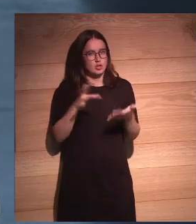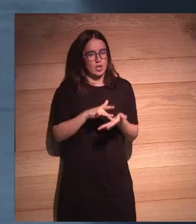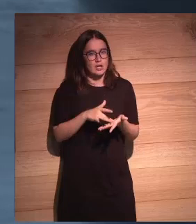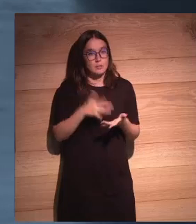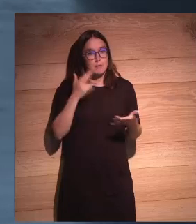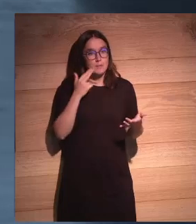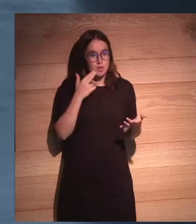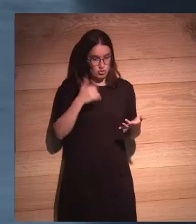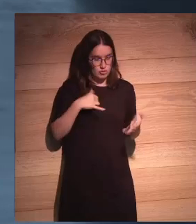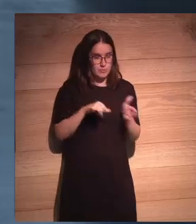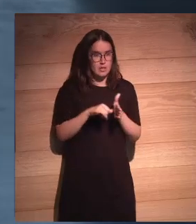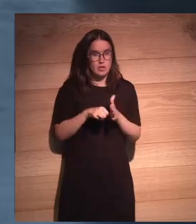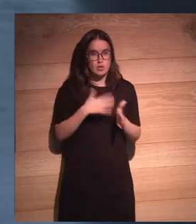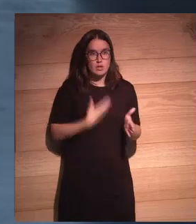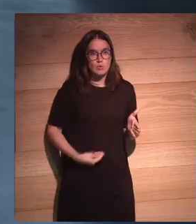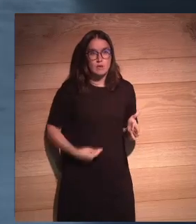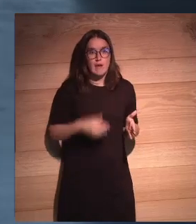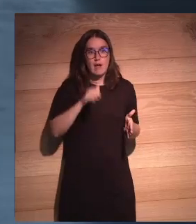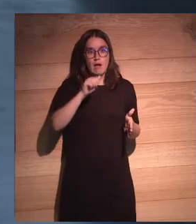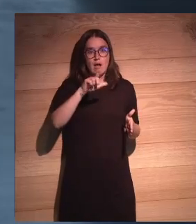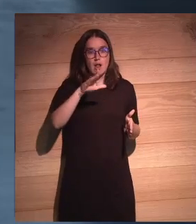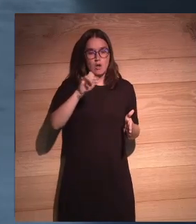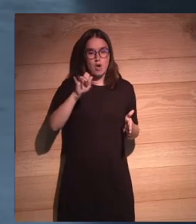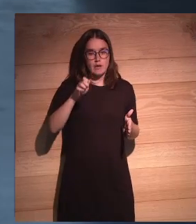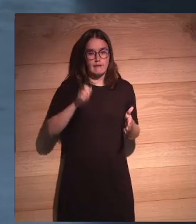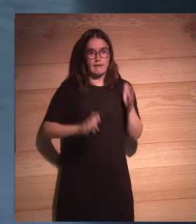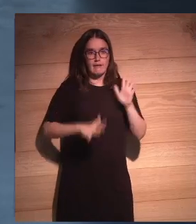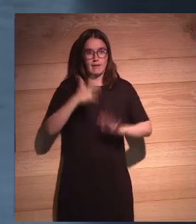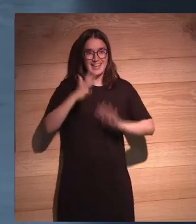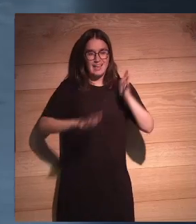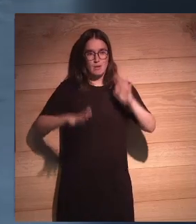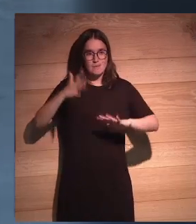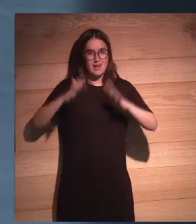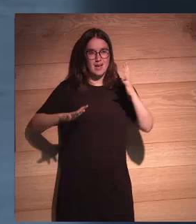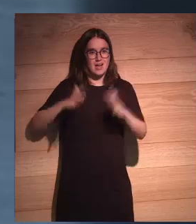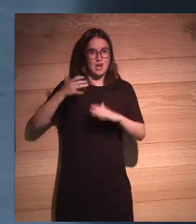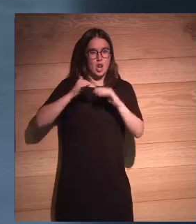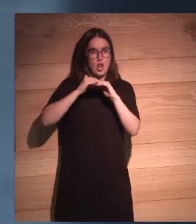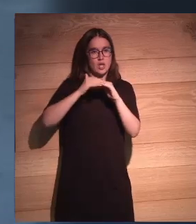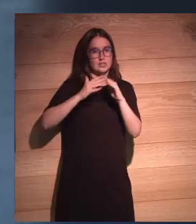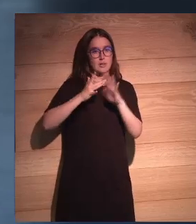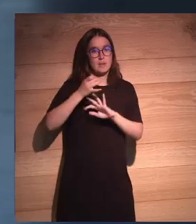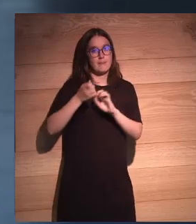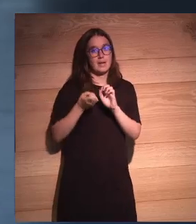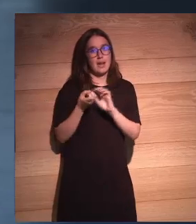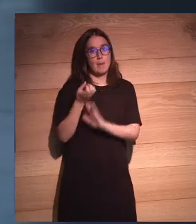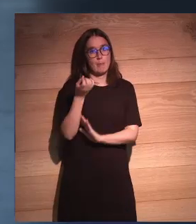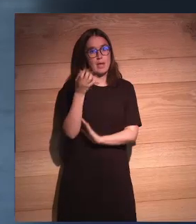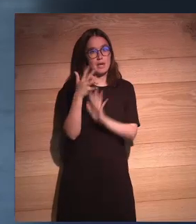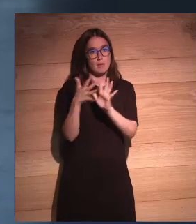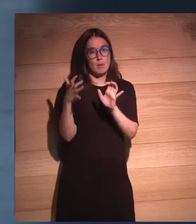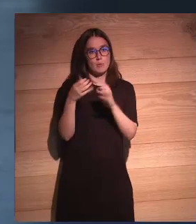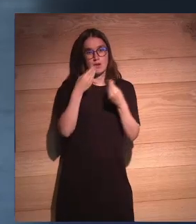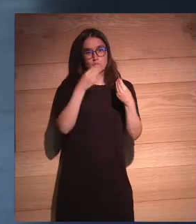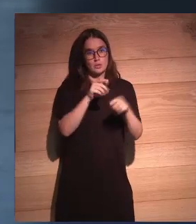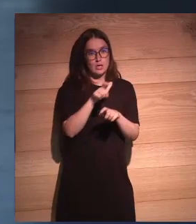muy cerca de donde yo soy de Murcia, en Alcoy, quemaron los telares cuando pusieron la máquina de vapor para sustituir a los